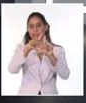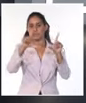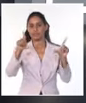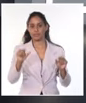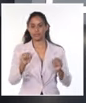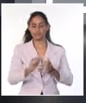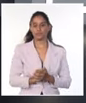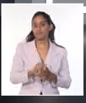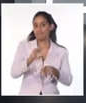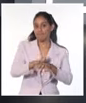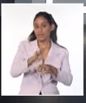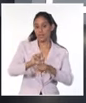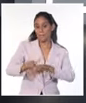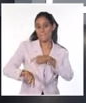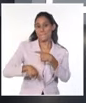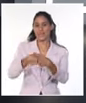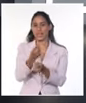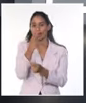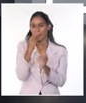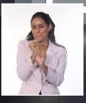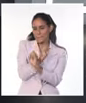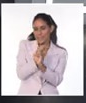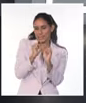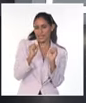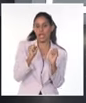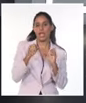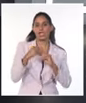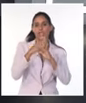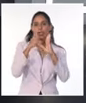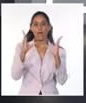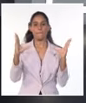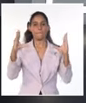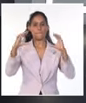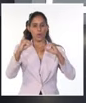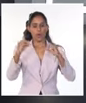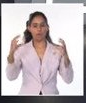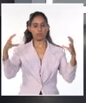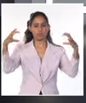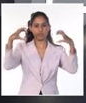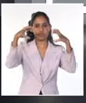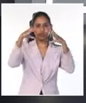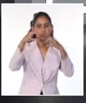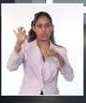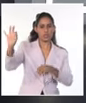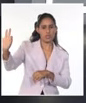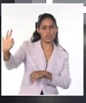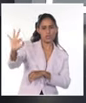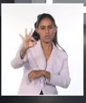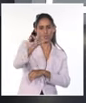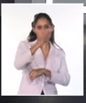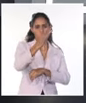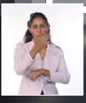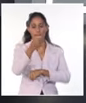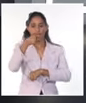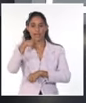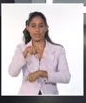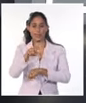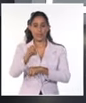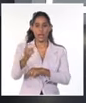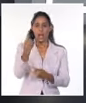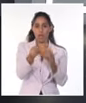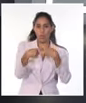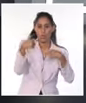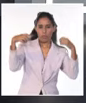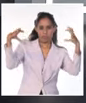tendremos para mañana un amanecer con poca nubosidad soleada la mañana y desde el final de la mañana estará parcialmente nublado en gran parte del